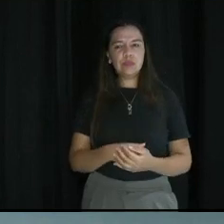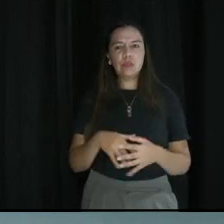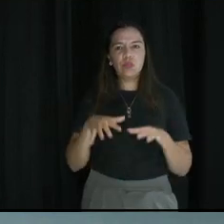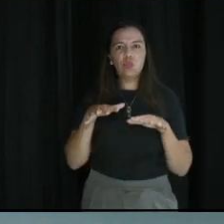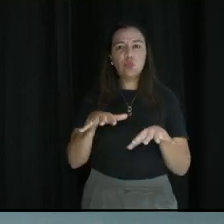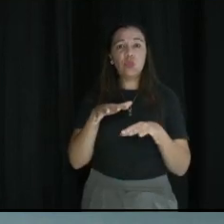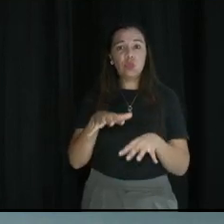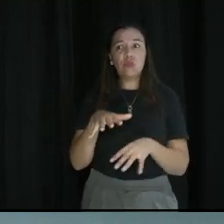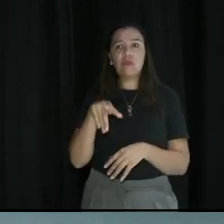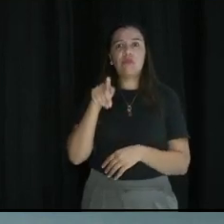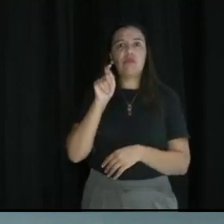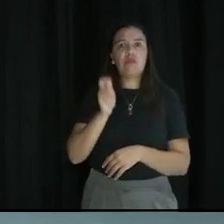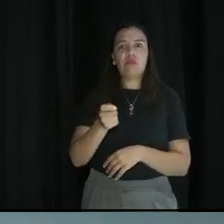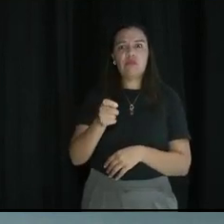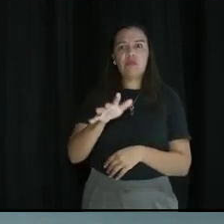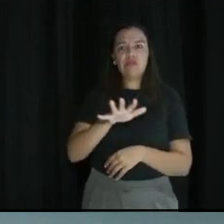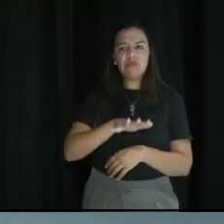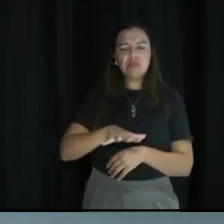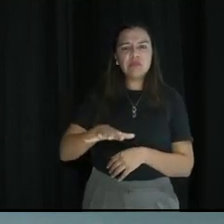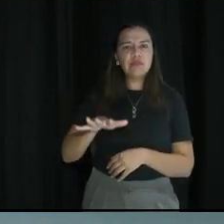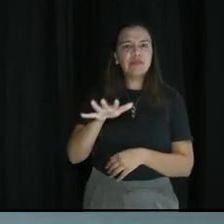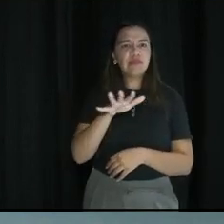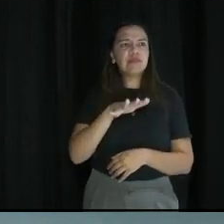en un estado completamente